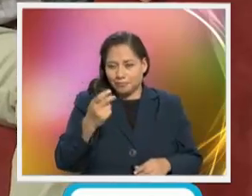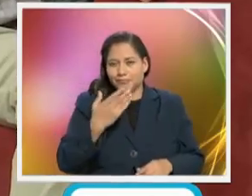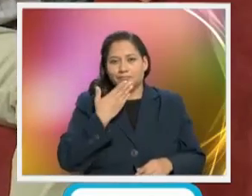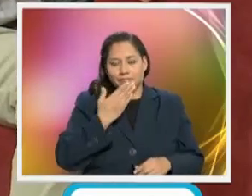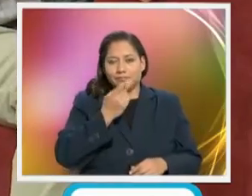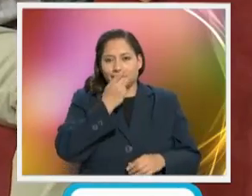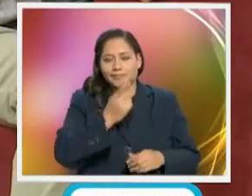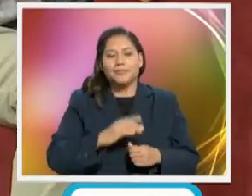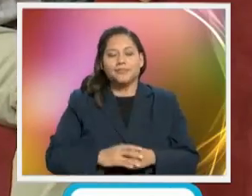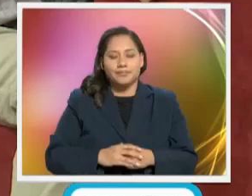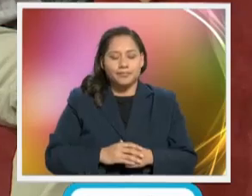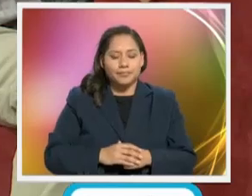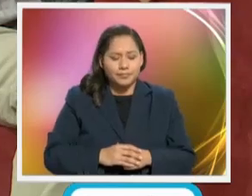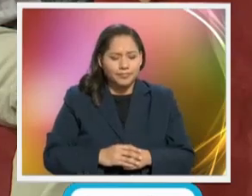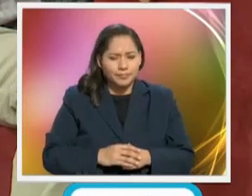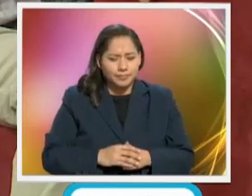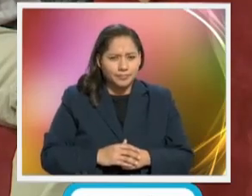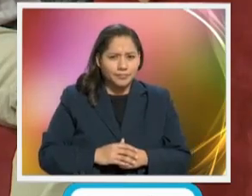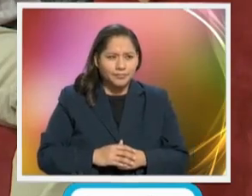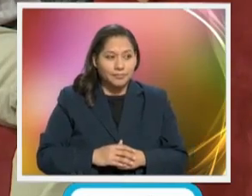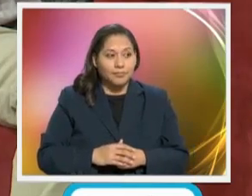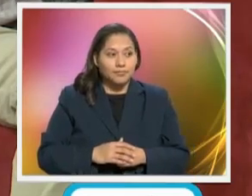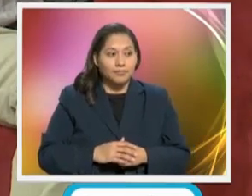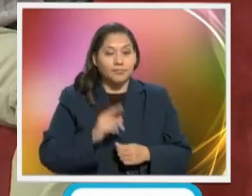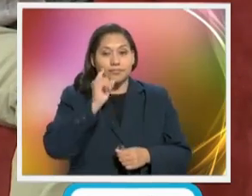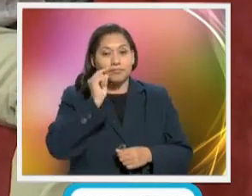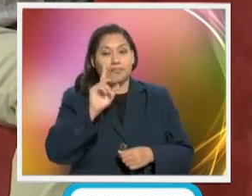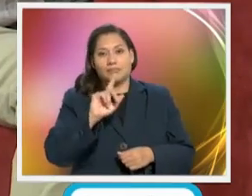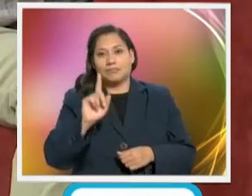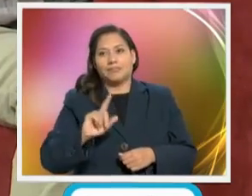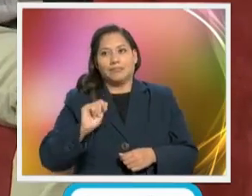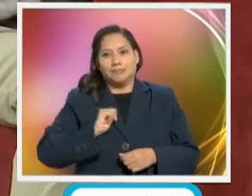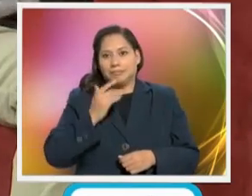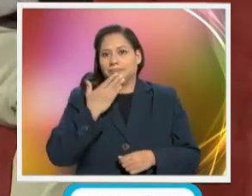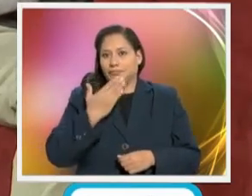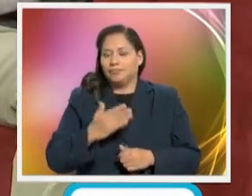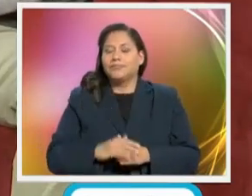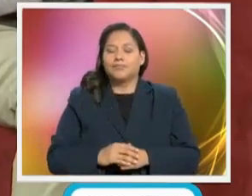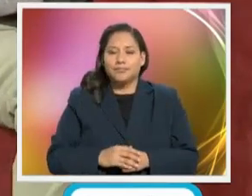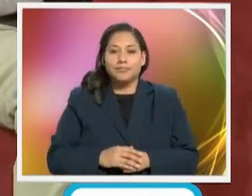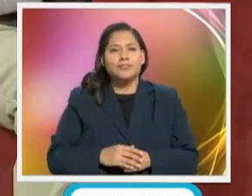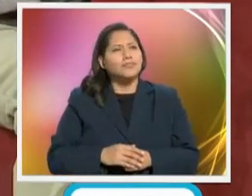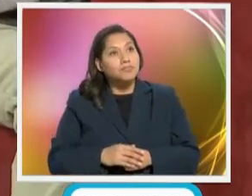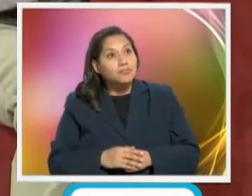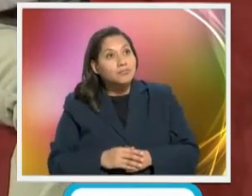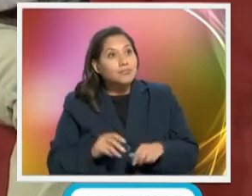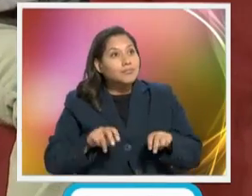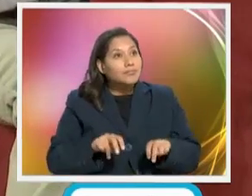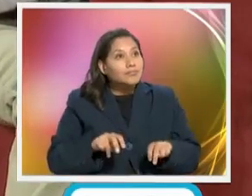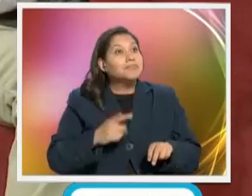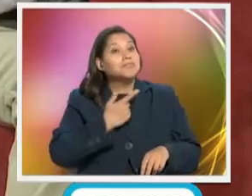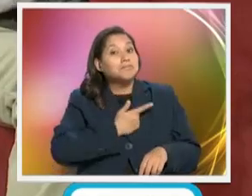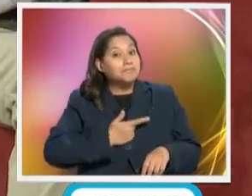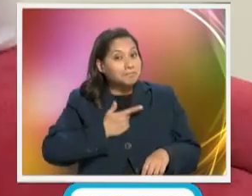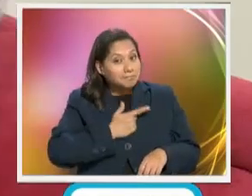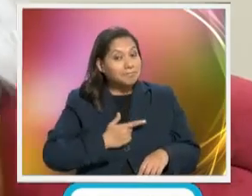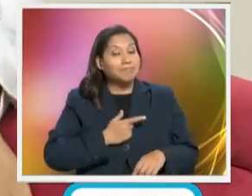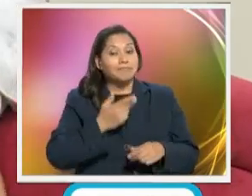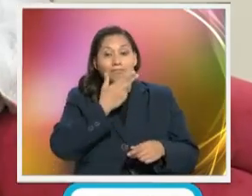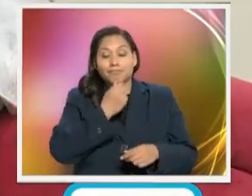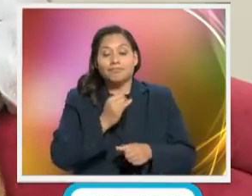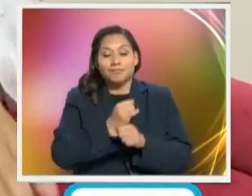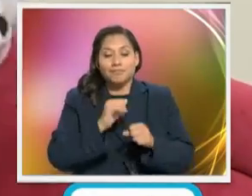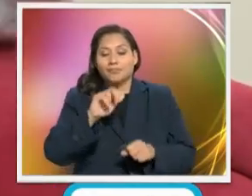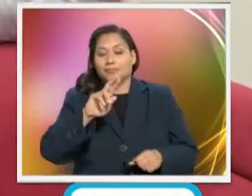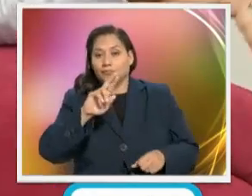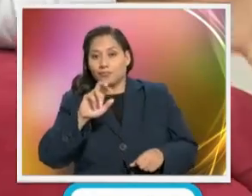decir. aprovechar, don Porfirio Díaz. Qué maravilla. Claro, mira, ¿no? Entonces, bueno, se lo mostraron a él, les encantó, se quedaron allí. Cuenta el investigador Aurelio de